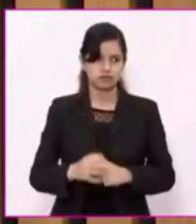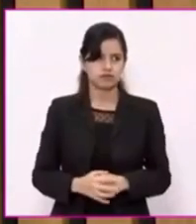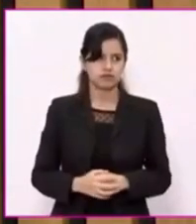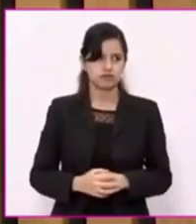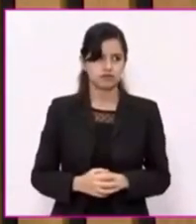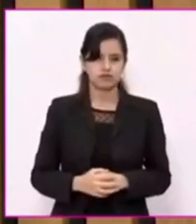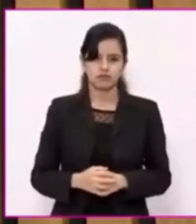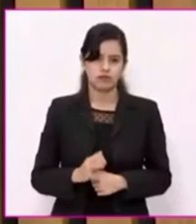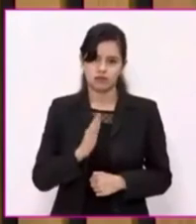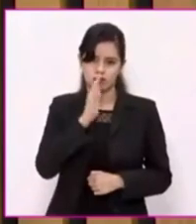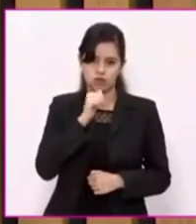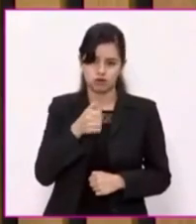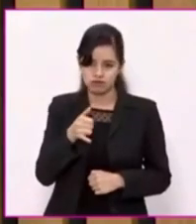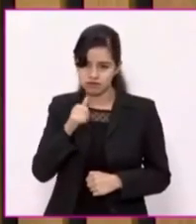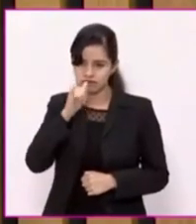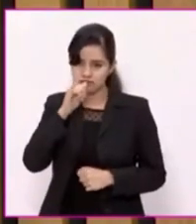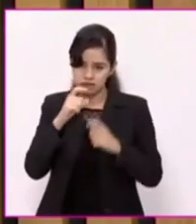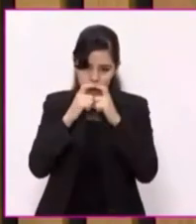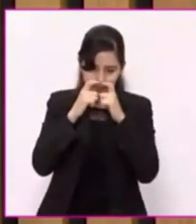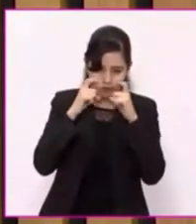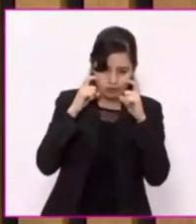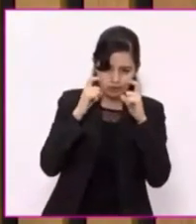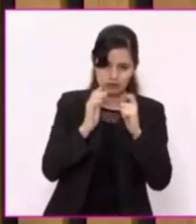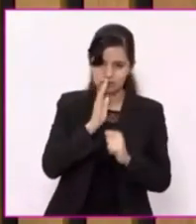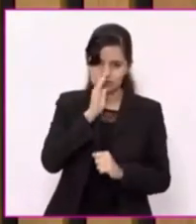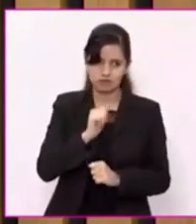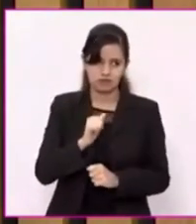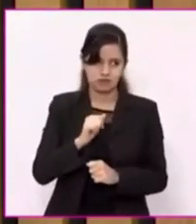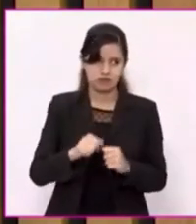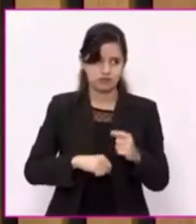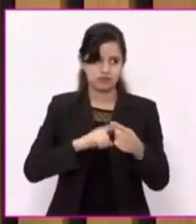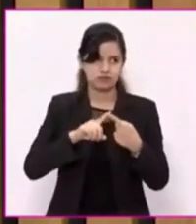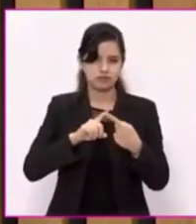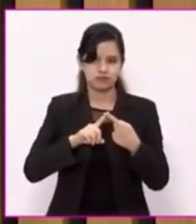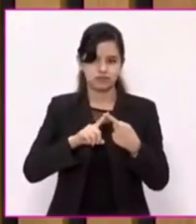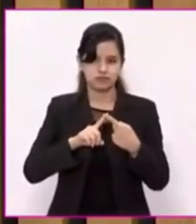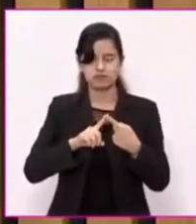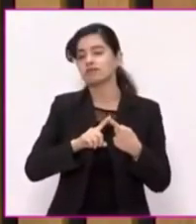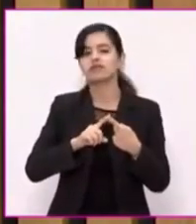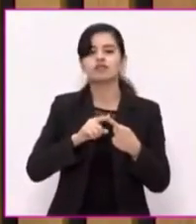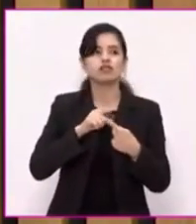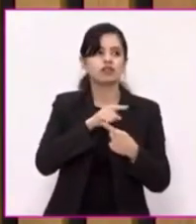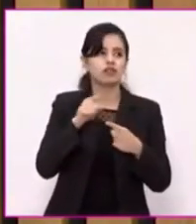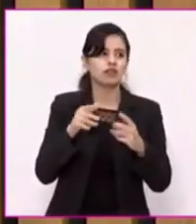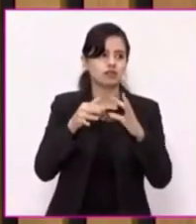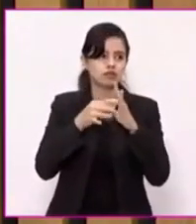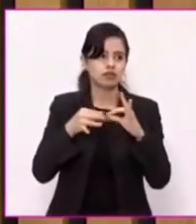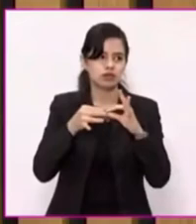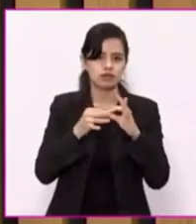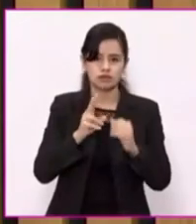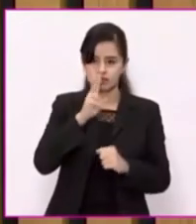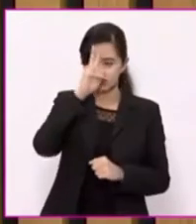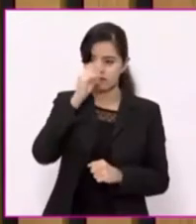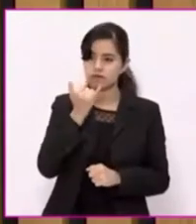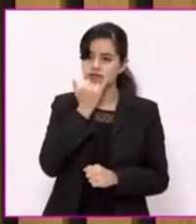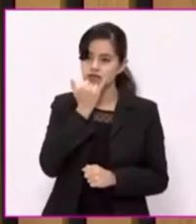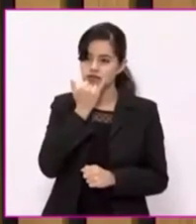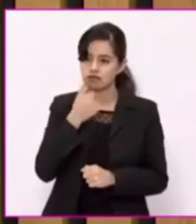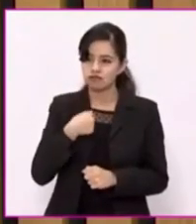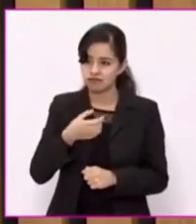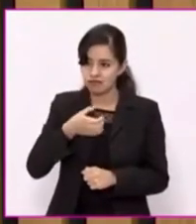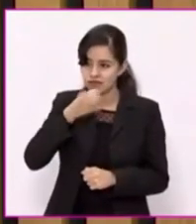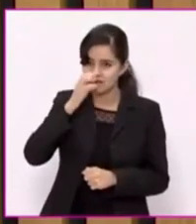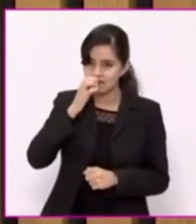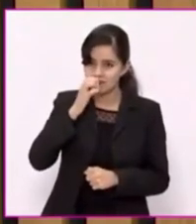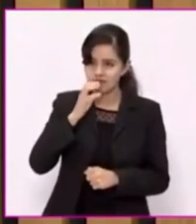Y no puedo tomar agua con el cubrebocas puesto. Primero, cuando se habla de violencia de género… Perdón, no está tomando agua, está